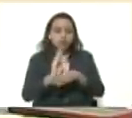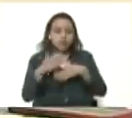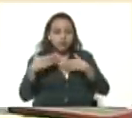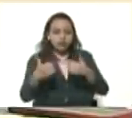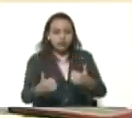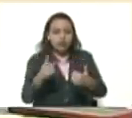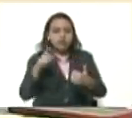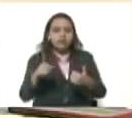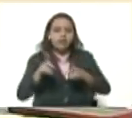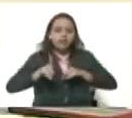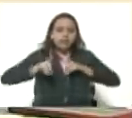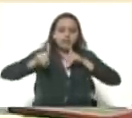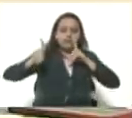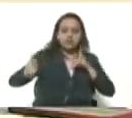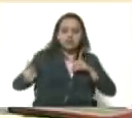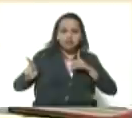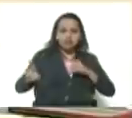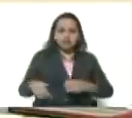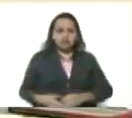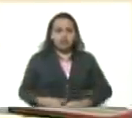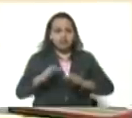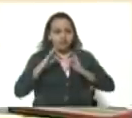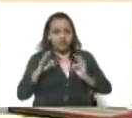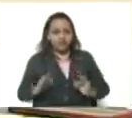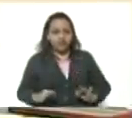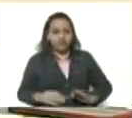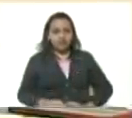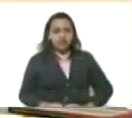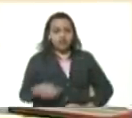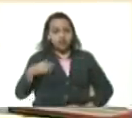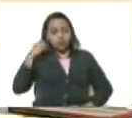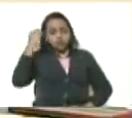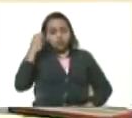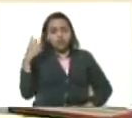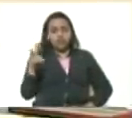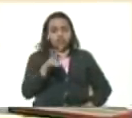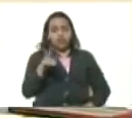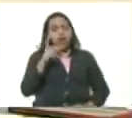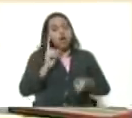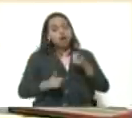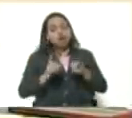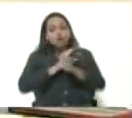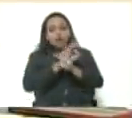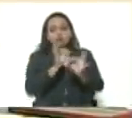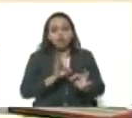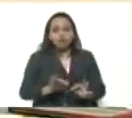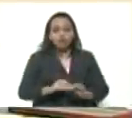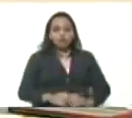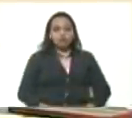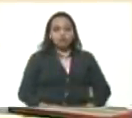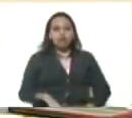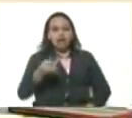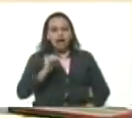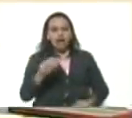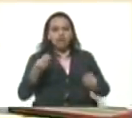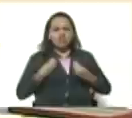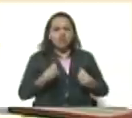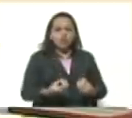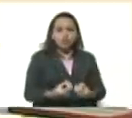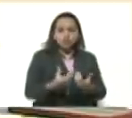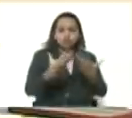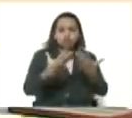Y el espaciamiento físico, presidente. Yo creo que Venezuela, de alguna manera, a pesar de que estamos viviendo un